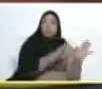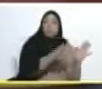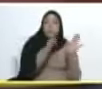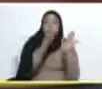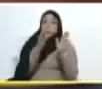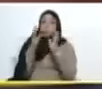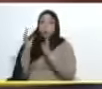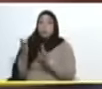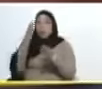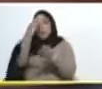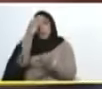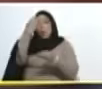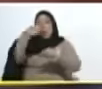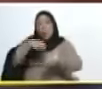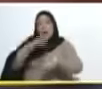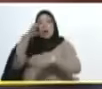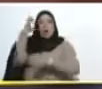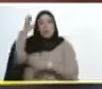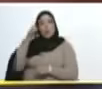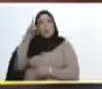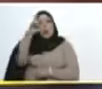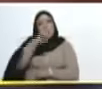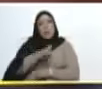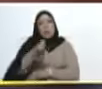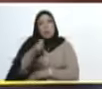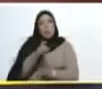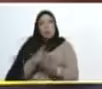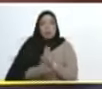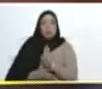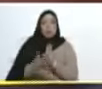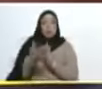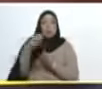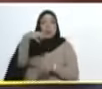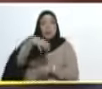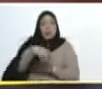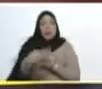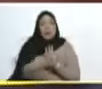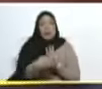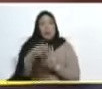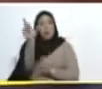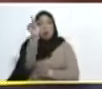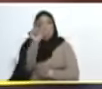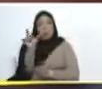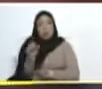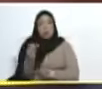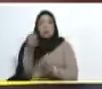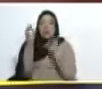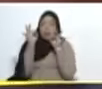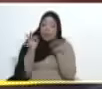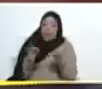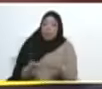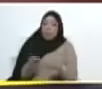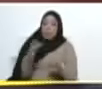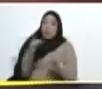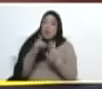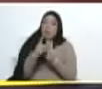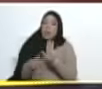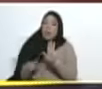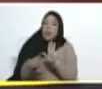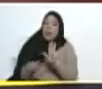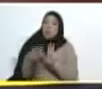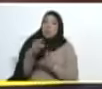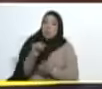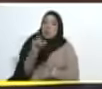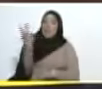marco del Acuerdo de Ginebra, la creación del Estado de la Guayana Esequiba ratifique los derechos que